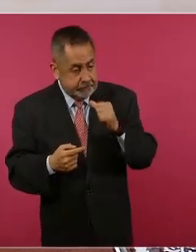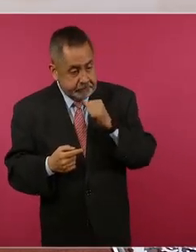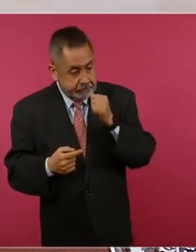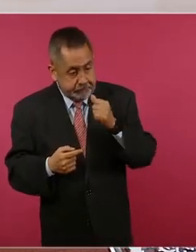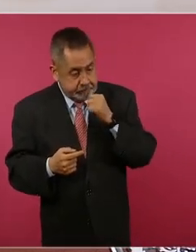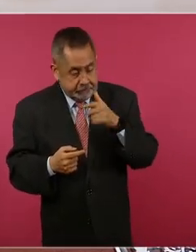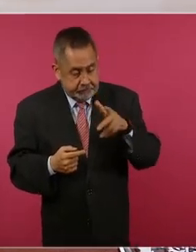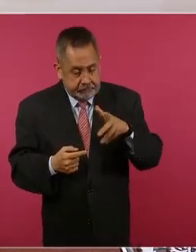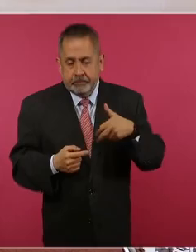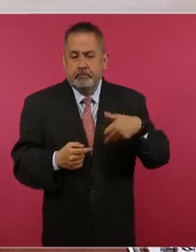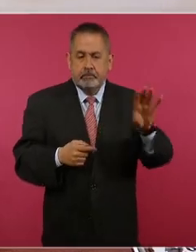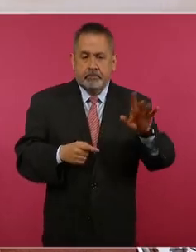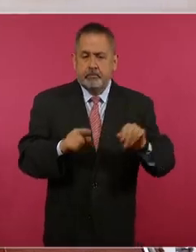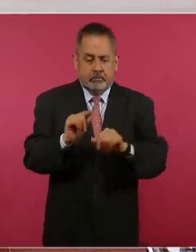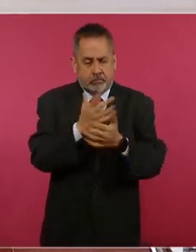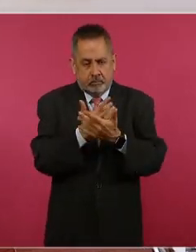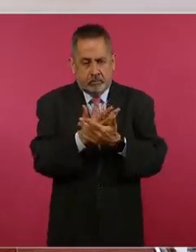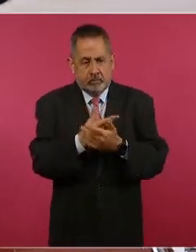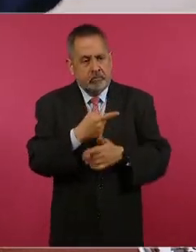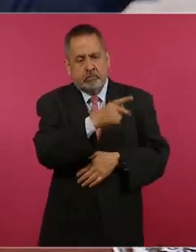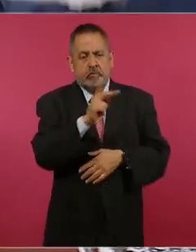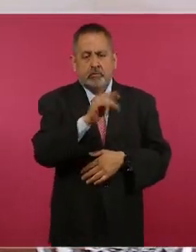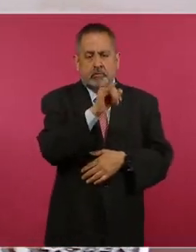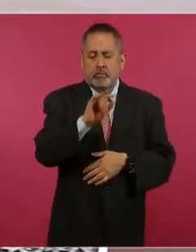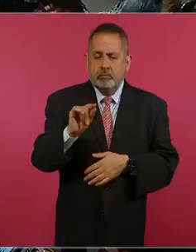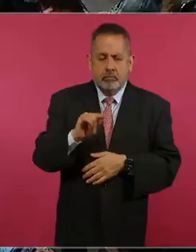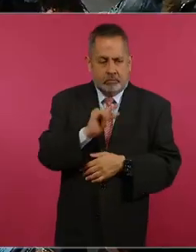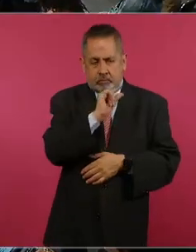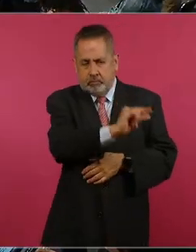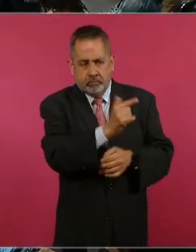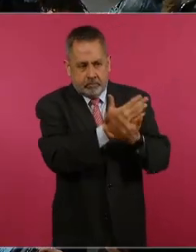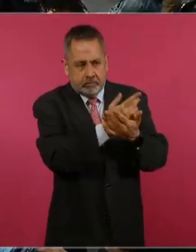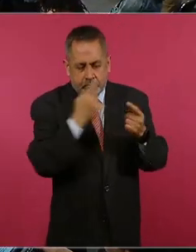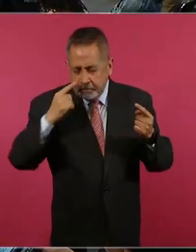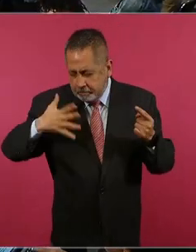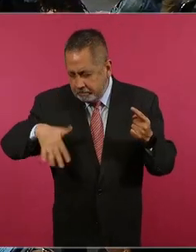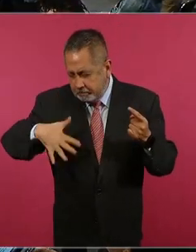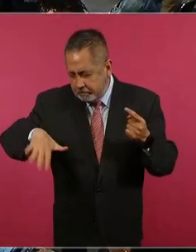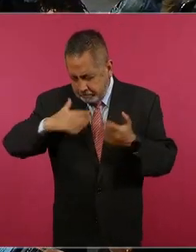nos dé la oportunidad el Poder Judicial,